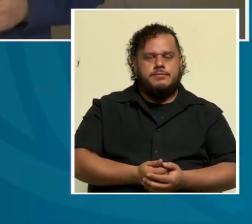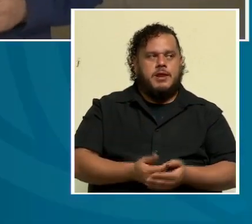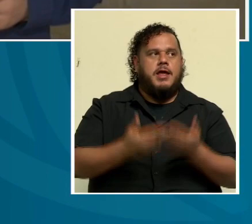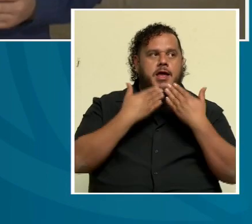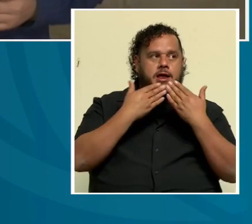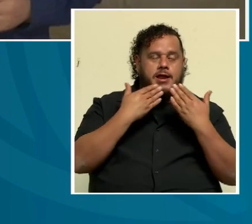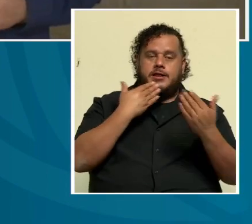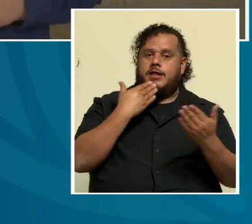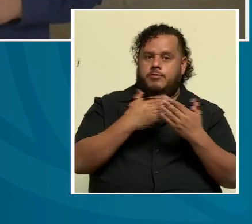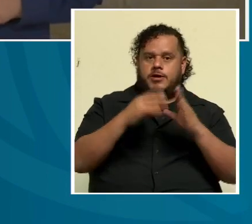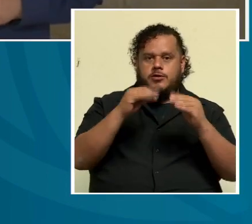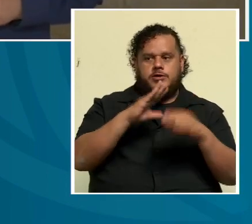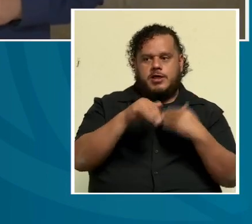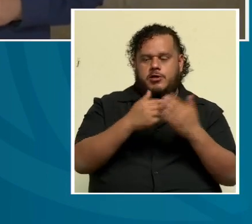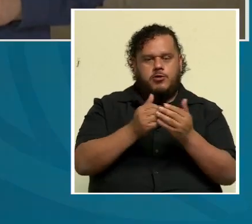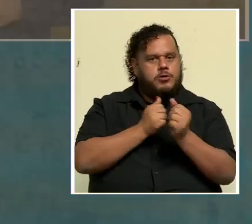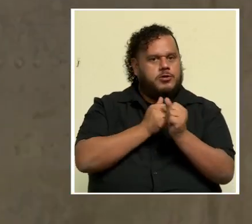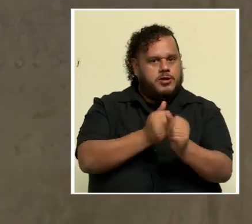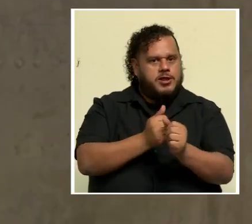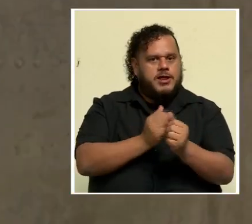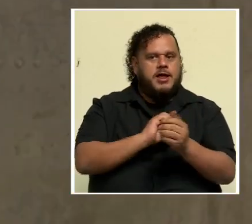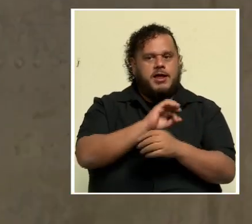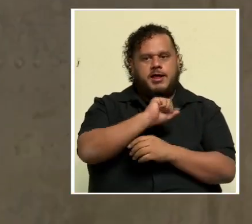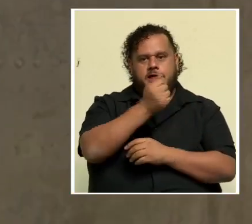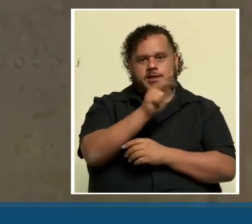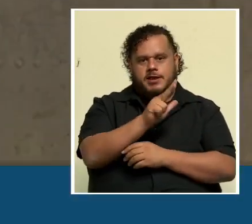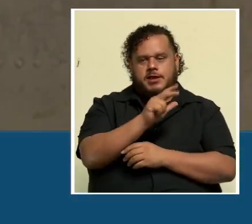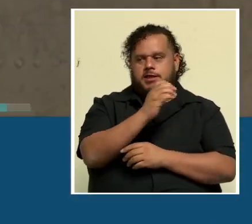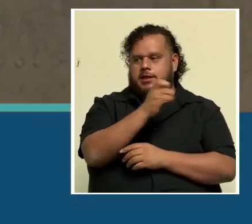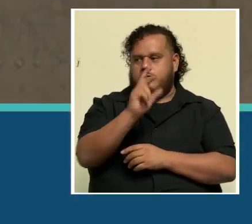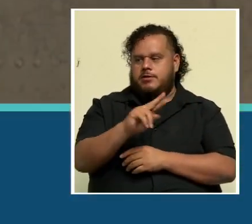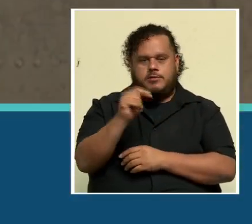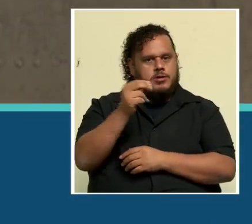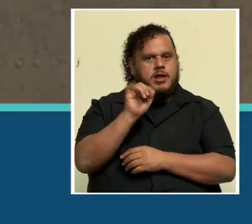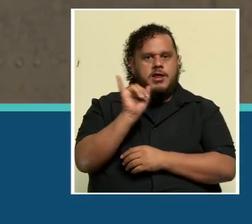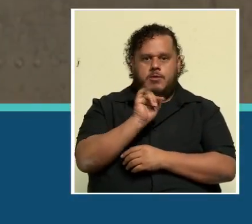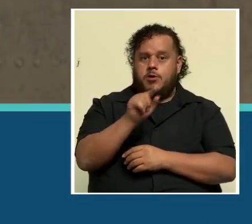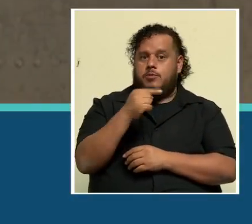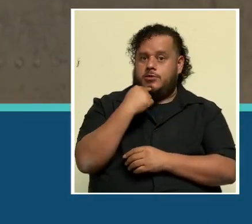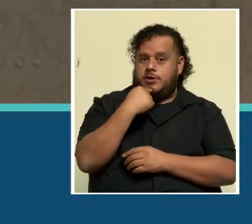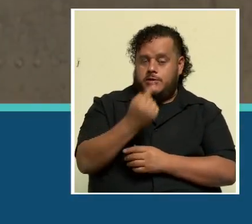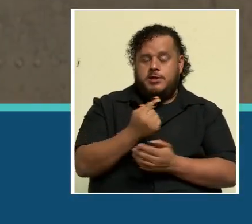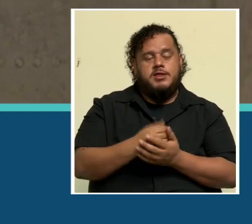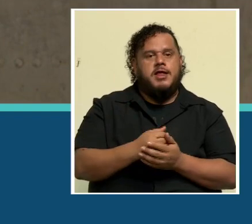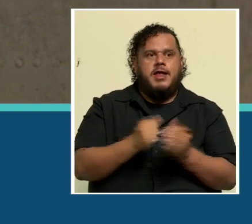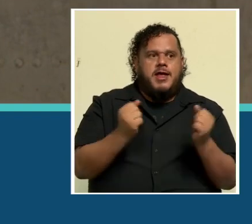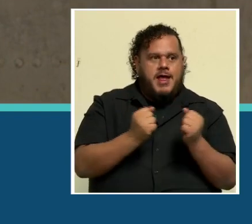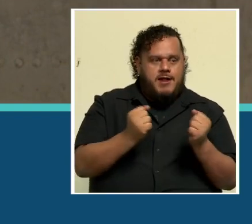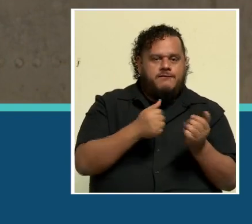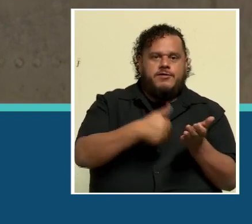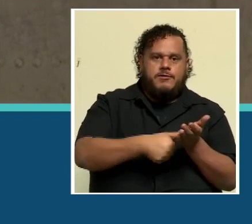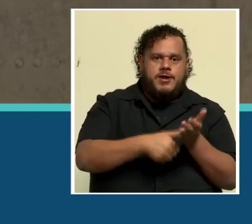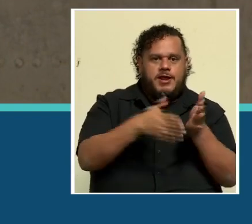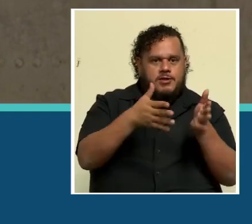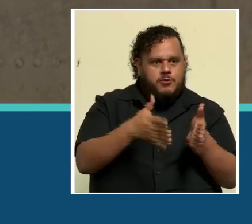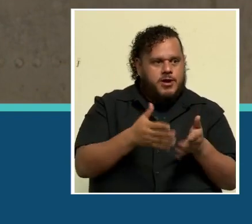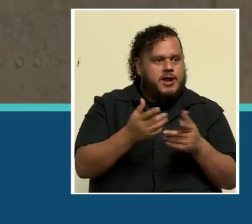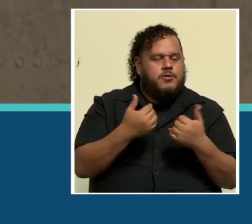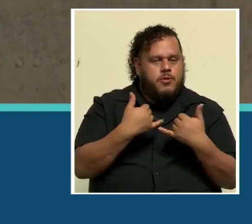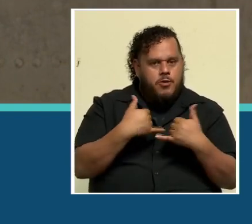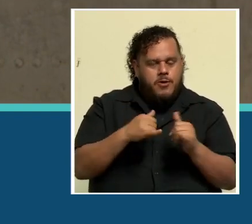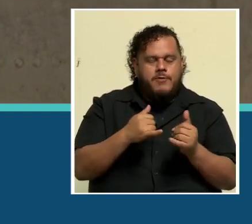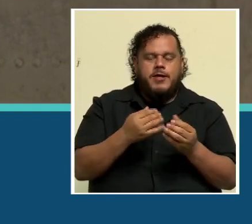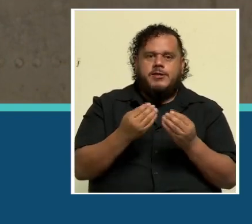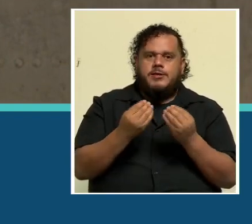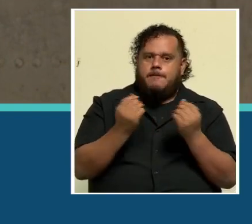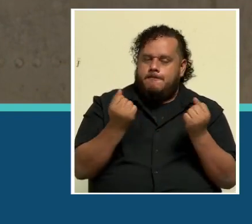Gracias, buenas noches a todos los que nos siguen a través de 13 Costa Rica Noticias. Así como usted lo menciona, el clima electoral parece estar bastante